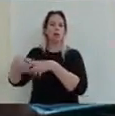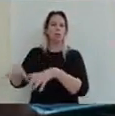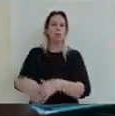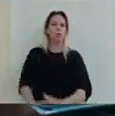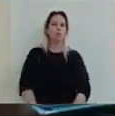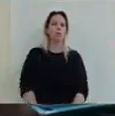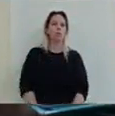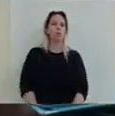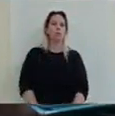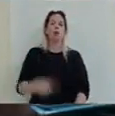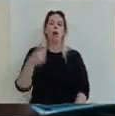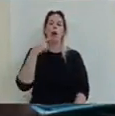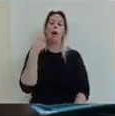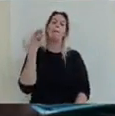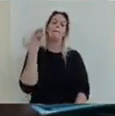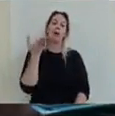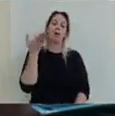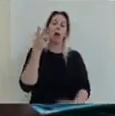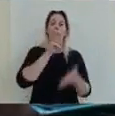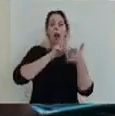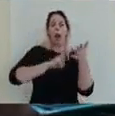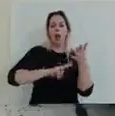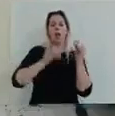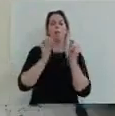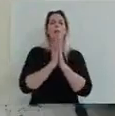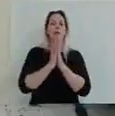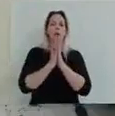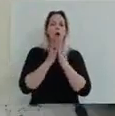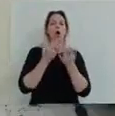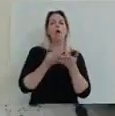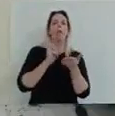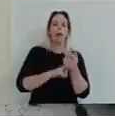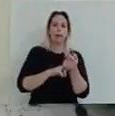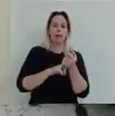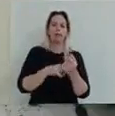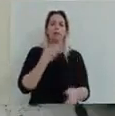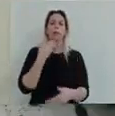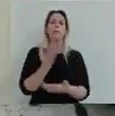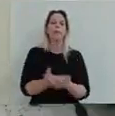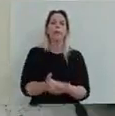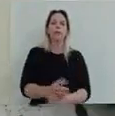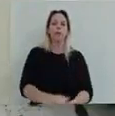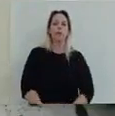lea concretamente los artículos donde se hace la solicitud.